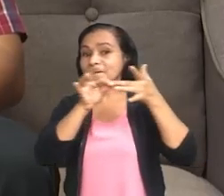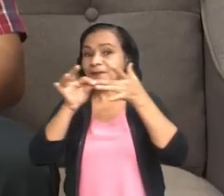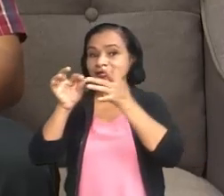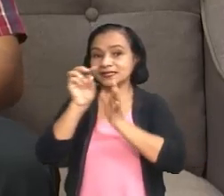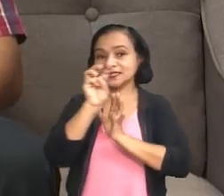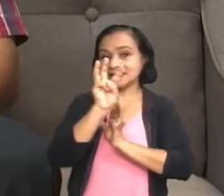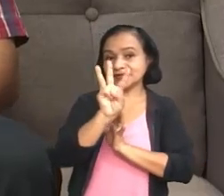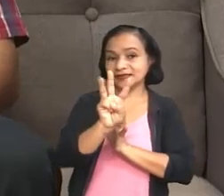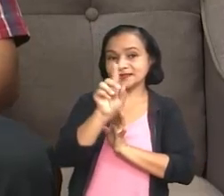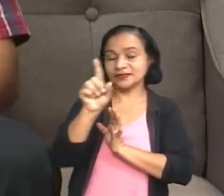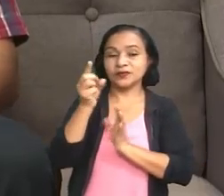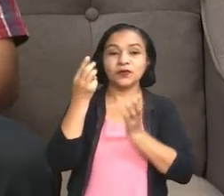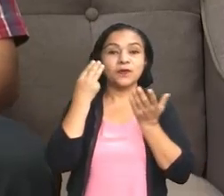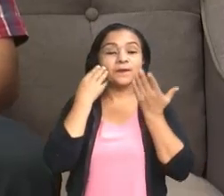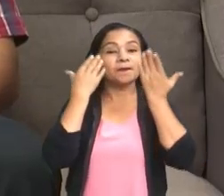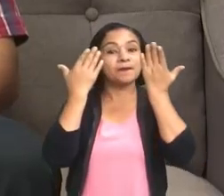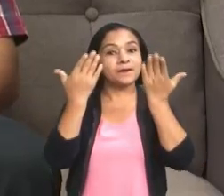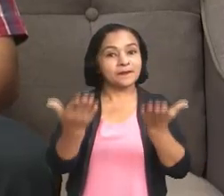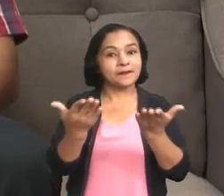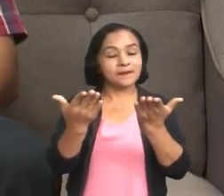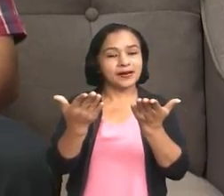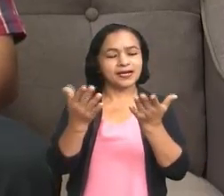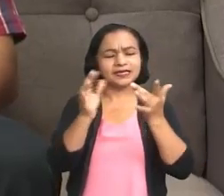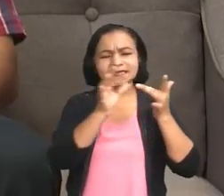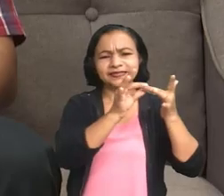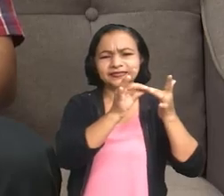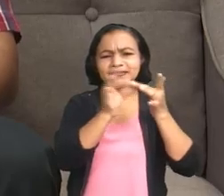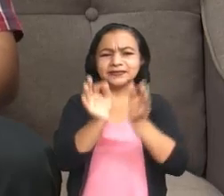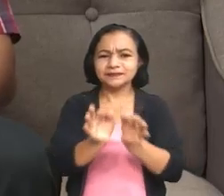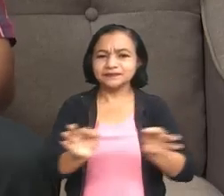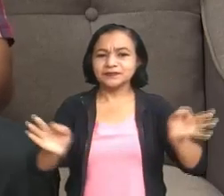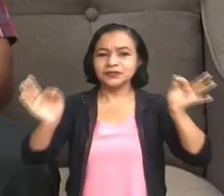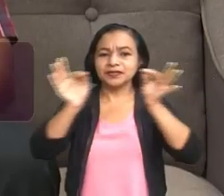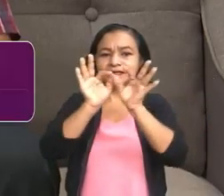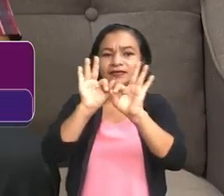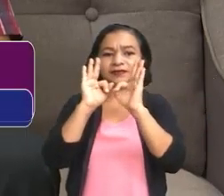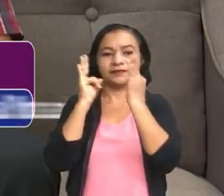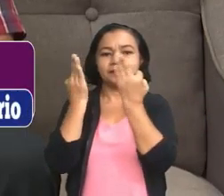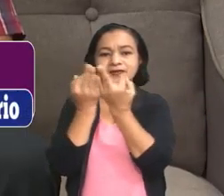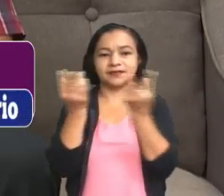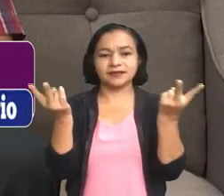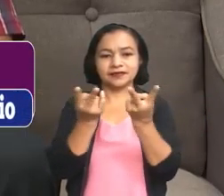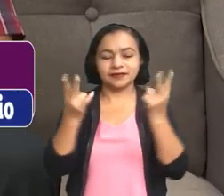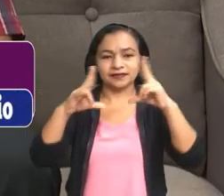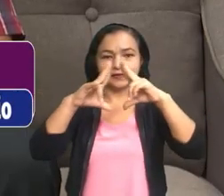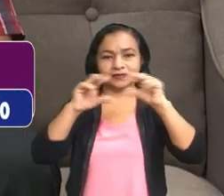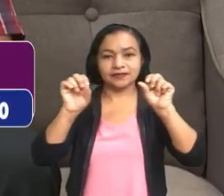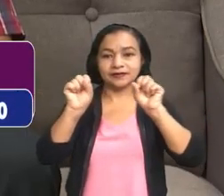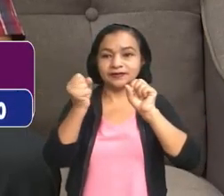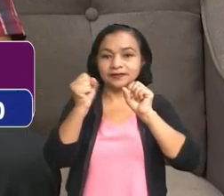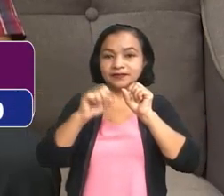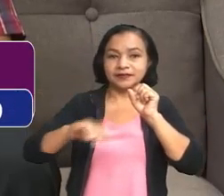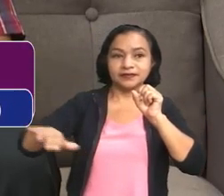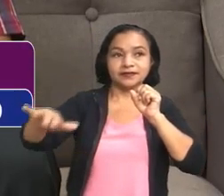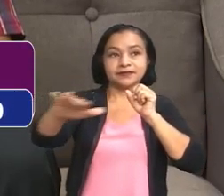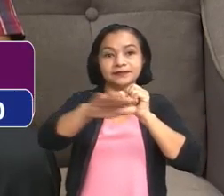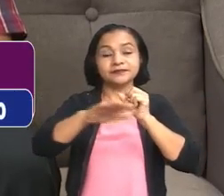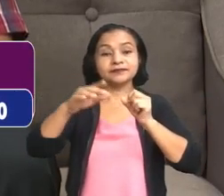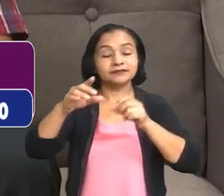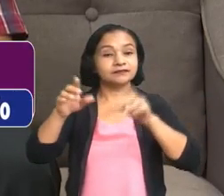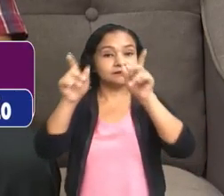mayo, y precisamente un día después de un evento muy importante para las familias nicaragüenses, para nuestra sociedad, el festejo